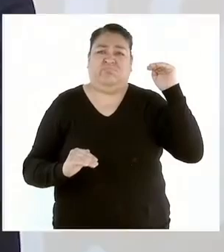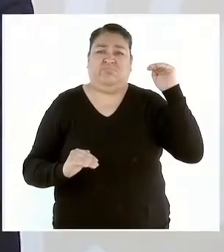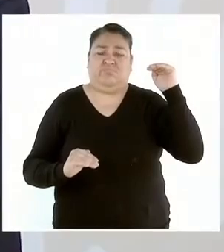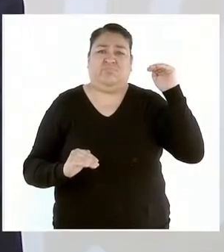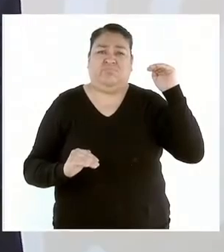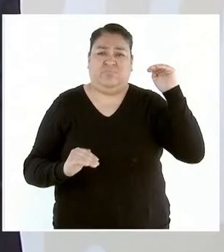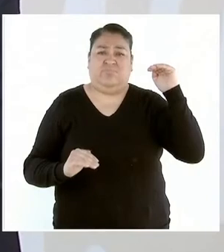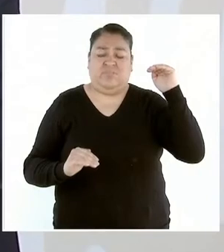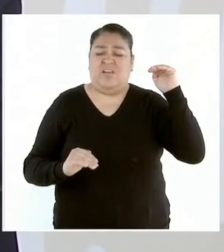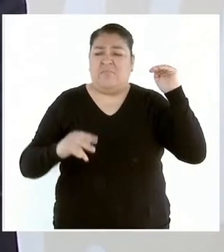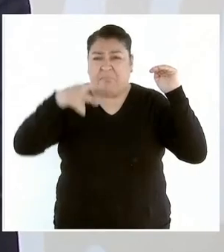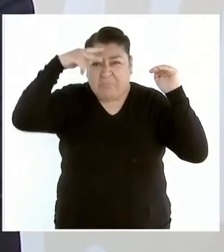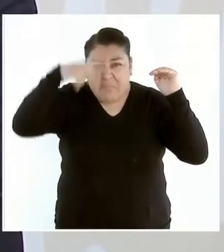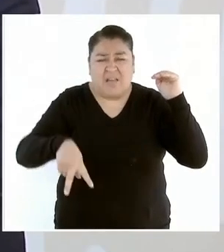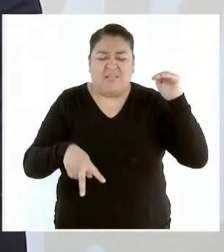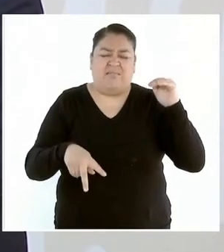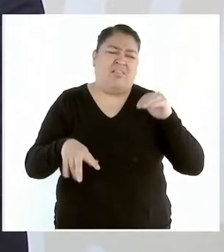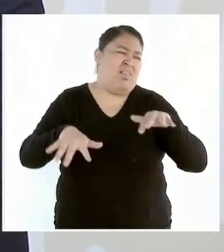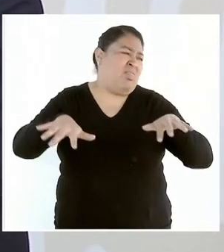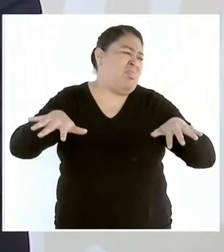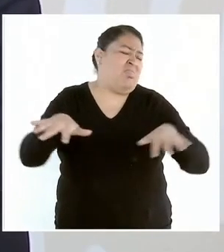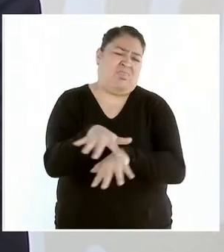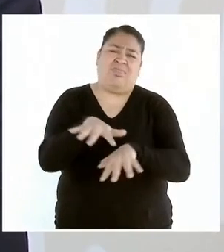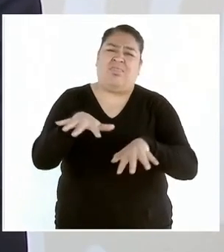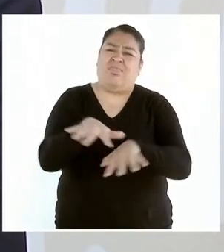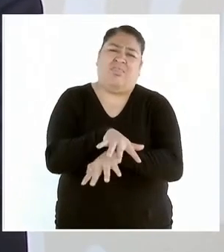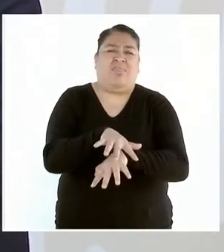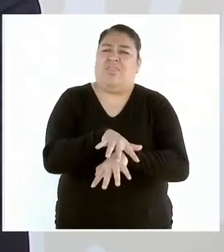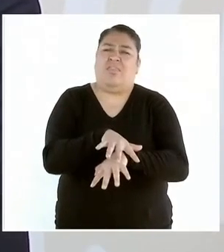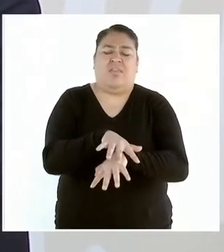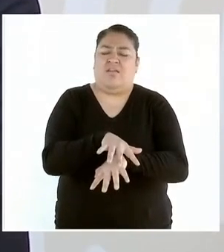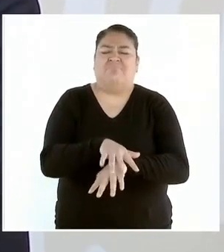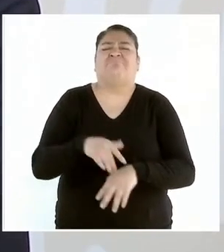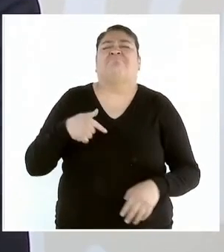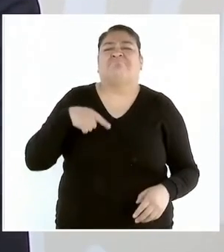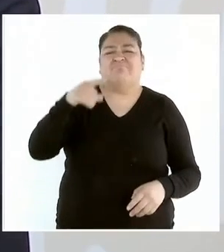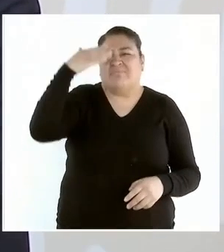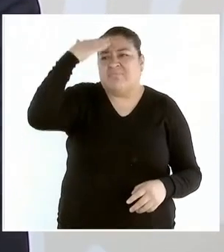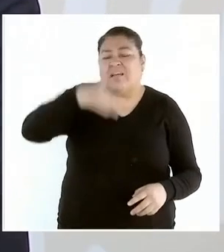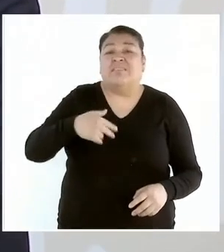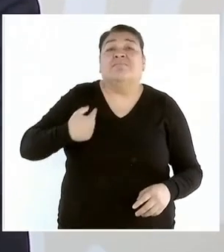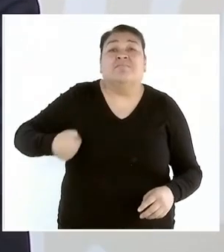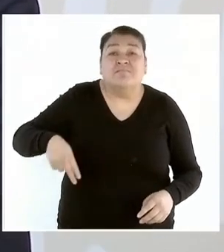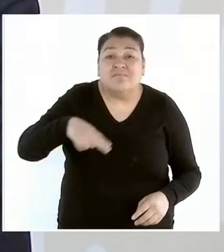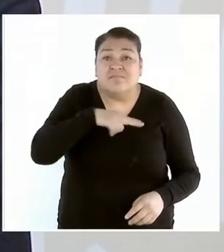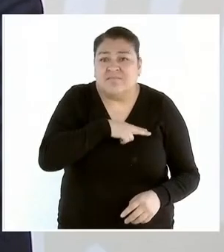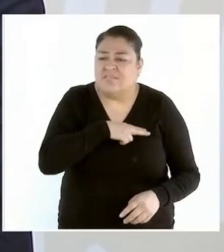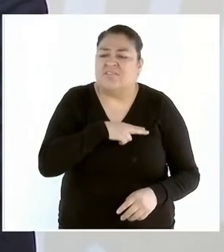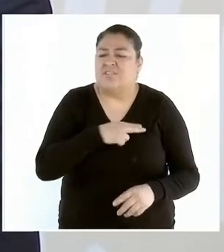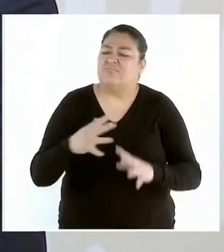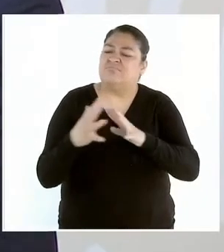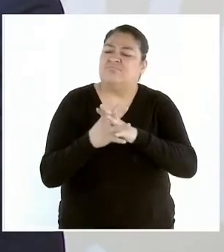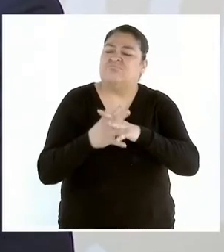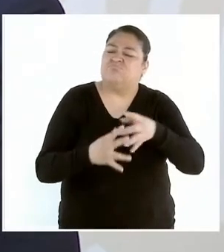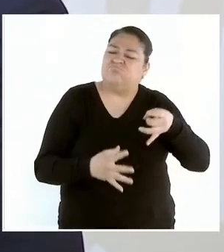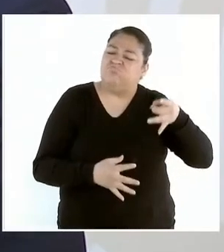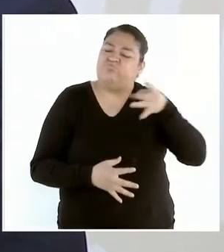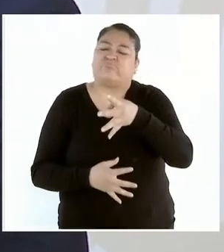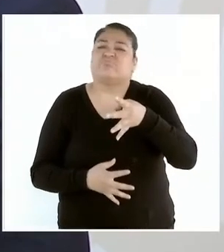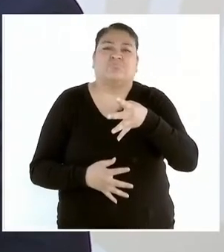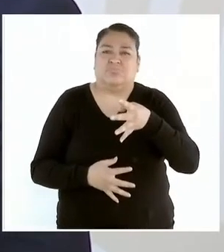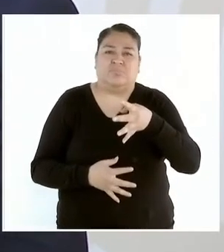sobre las mexicanas que desde ya a la cabeza de sus